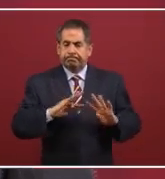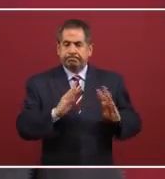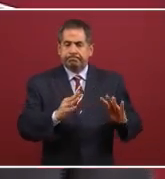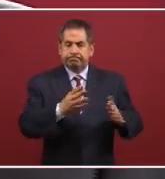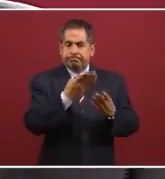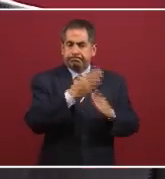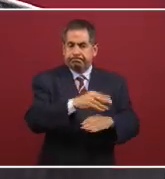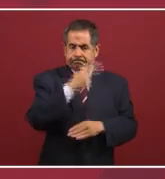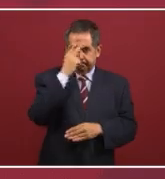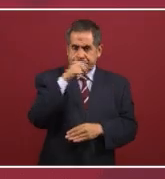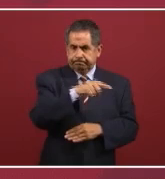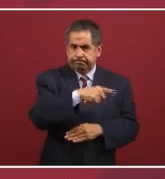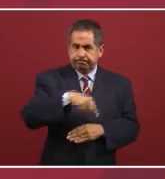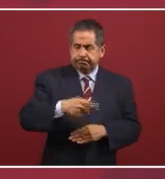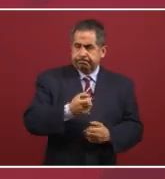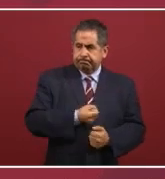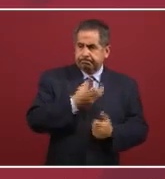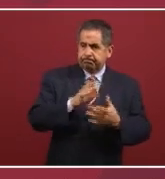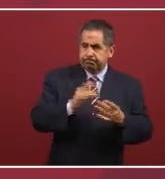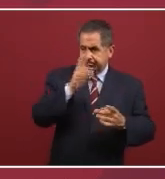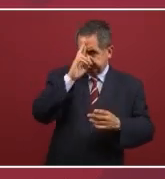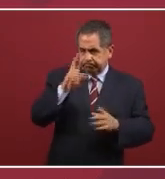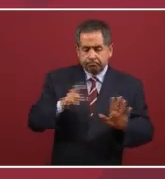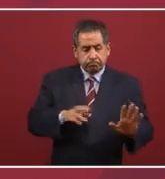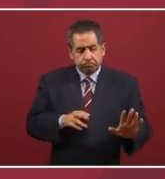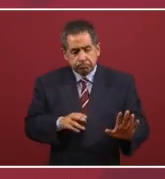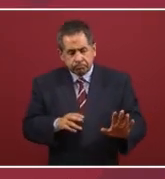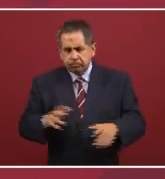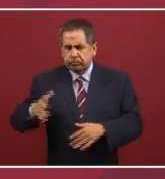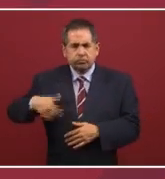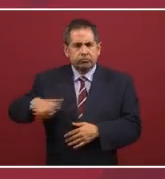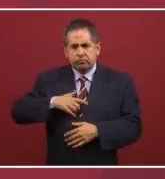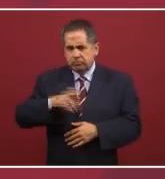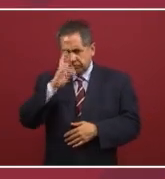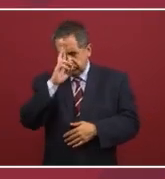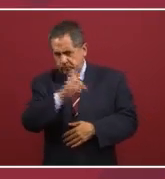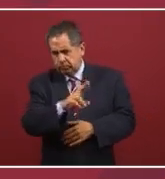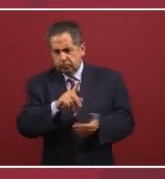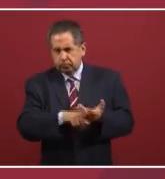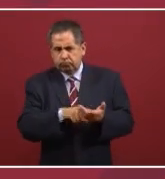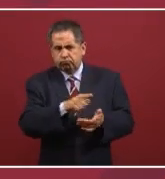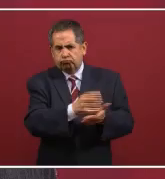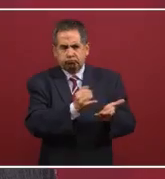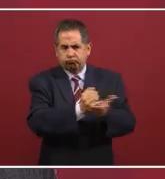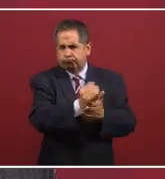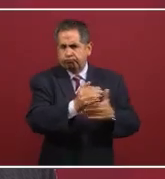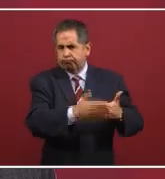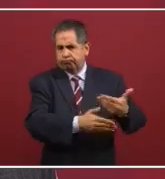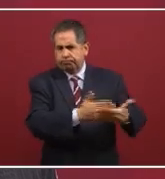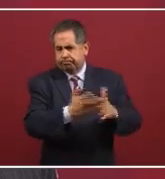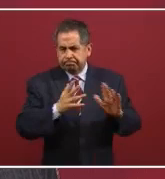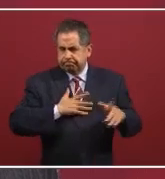de México. Somos respetuosos de la autonomía del Banco de México.